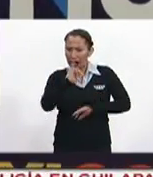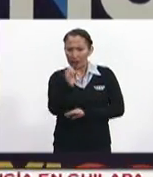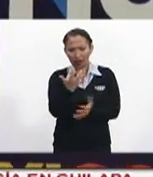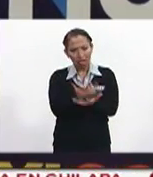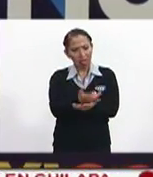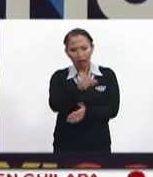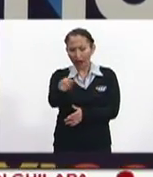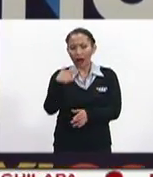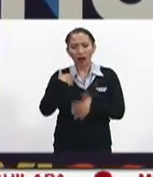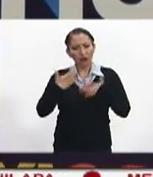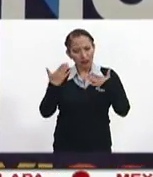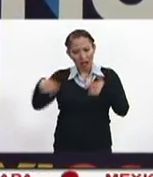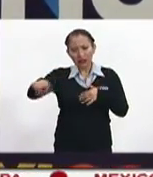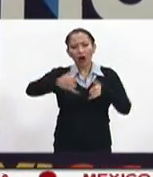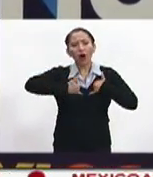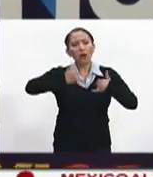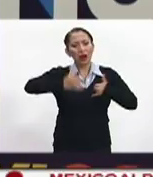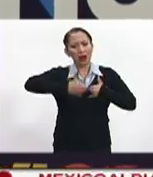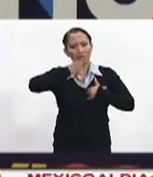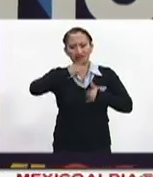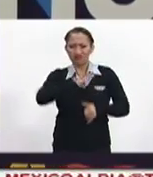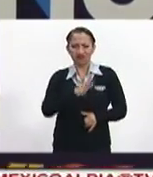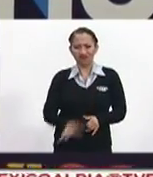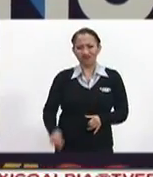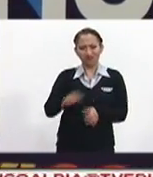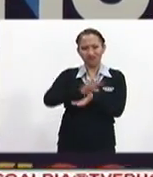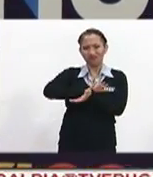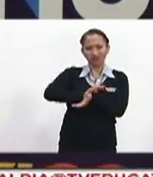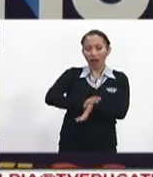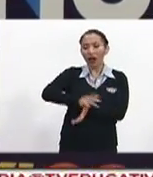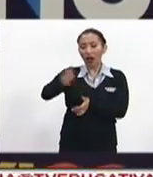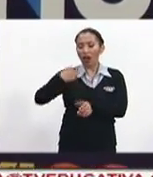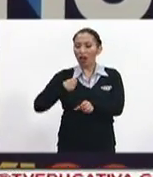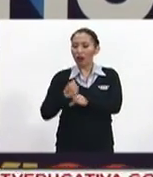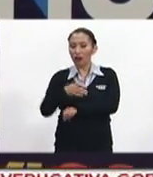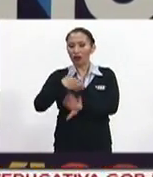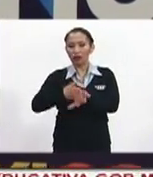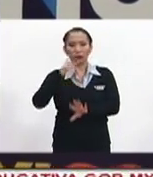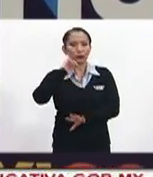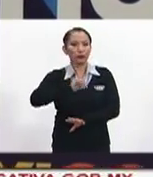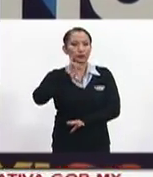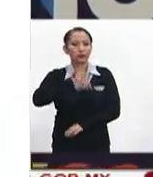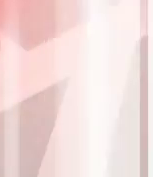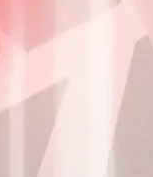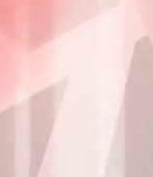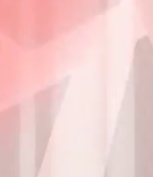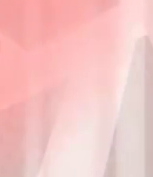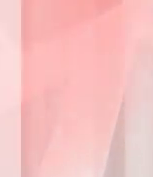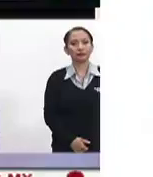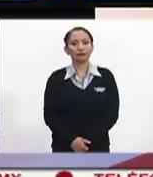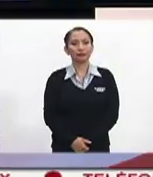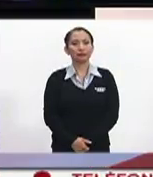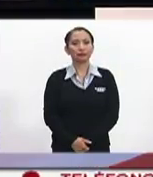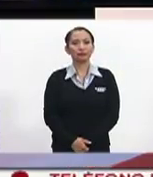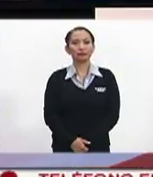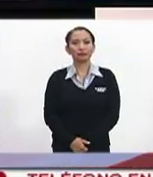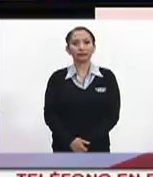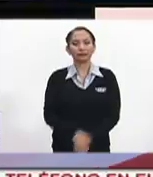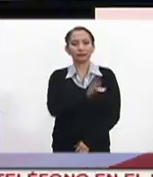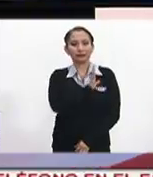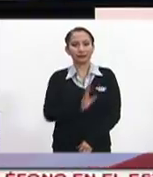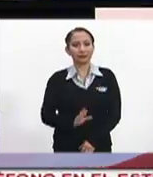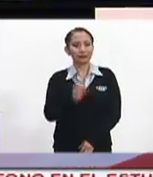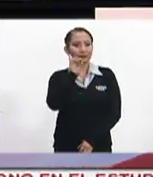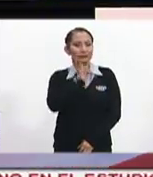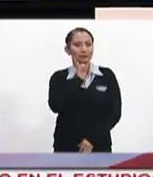su confianza en los jóvenes y reiteró su rechazo a la discriminación y violencia contra las mujeres. Y la